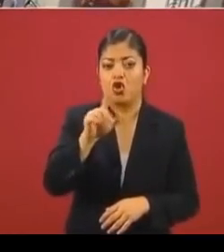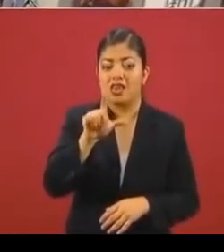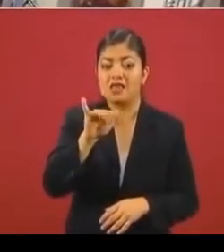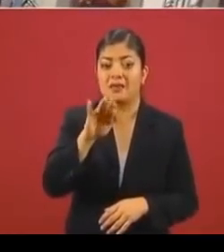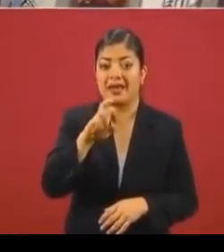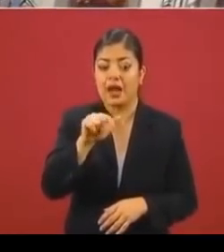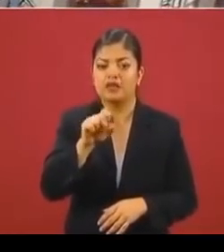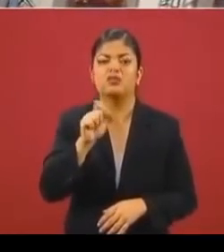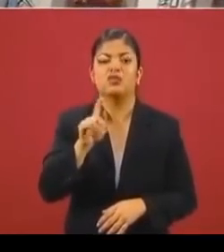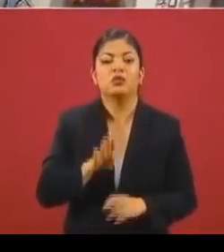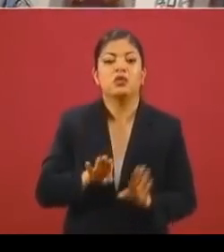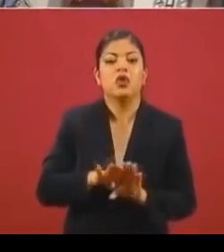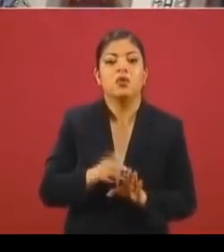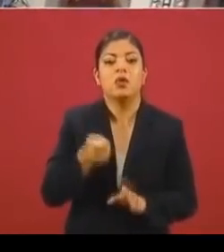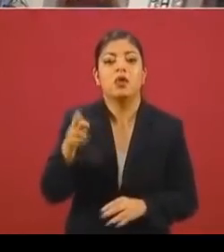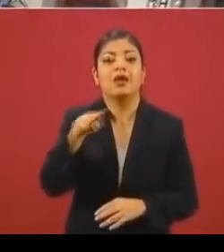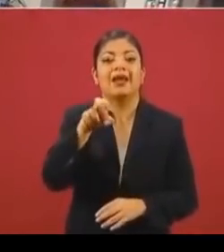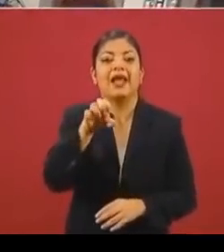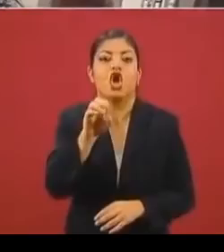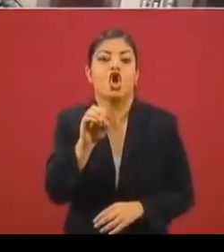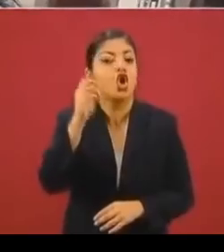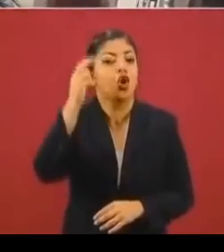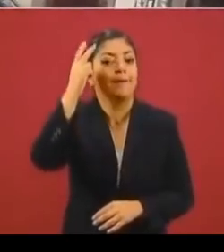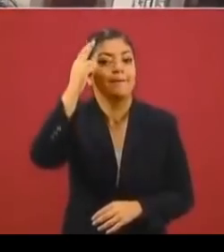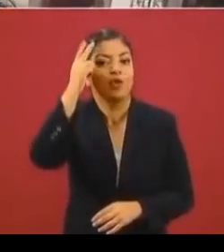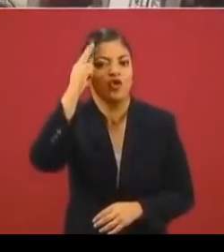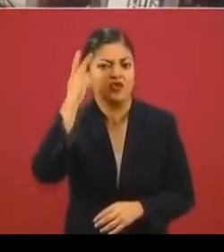neoporfirismo. ¿Y a qué nos condujo